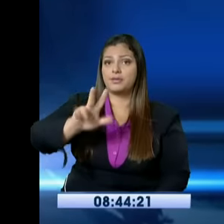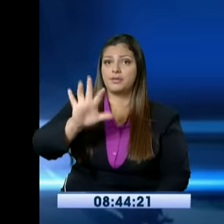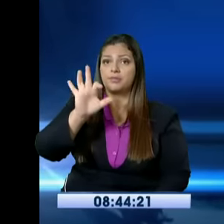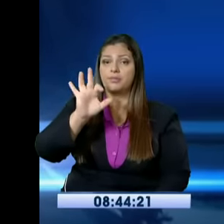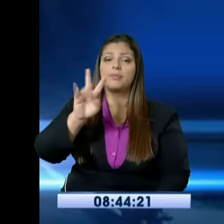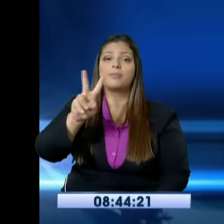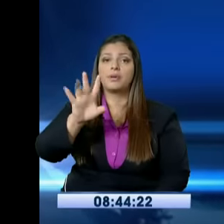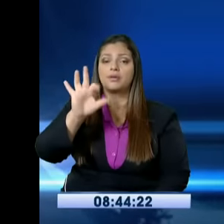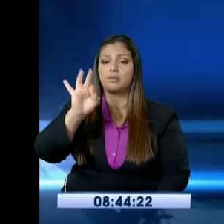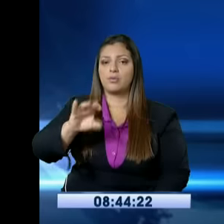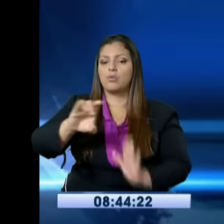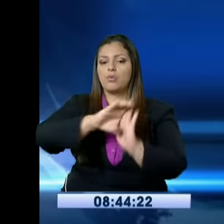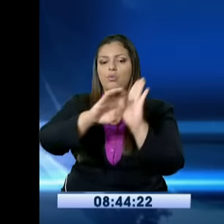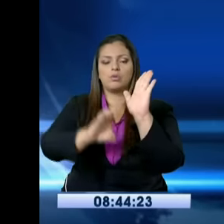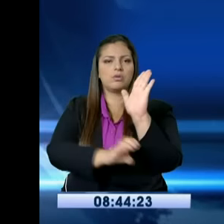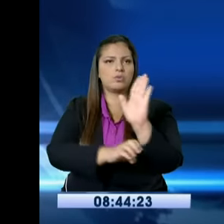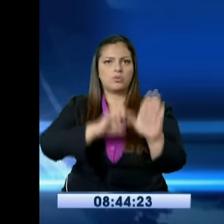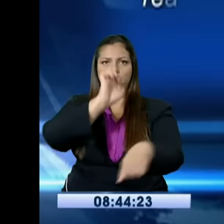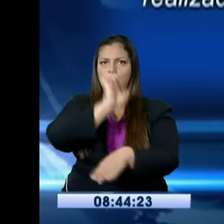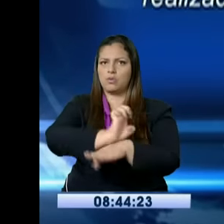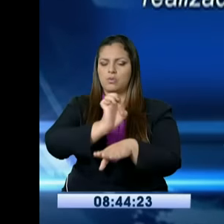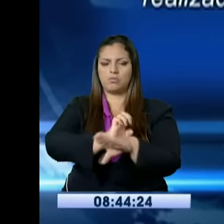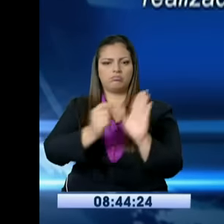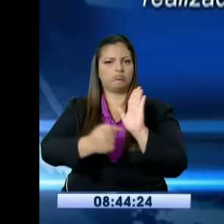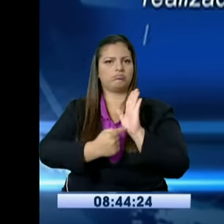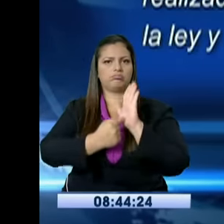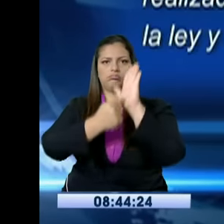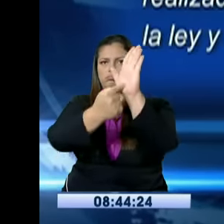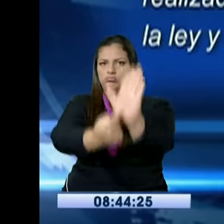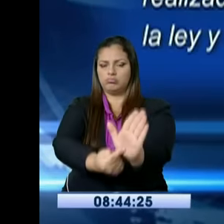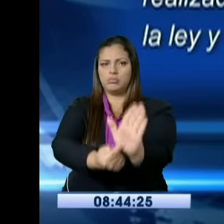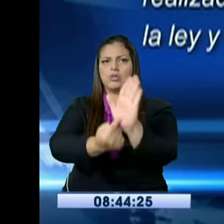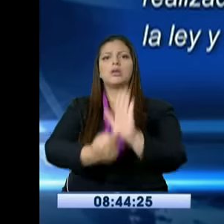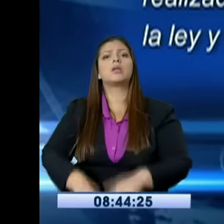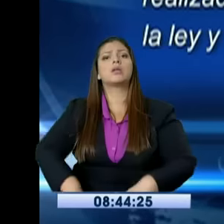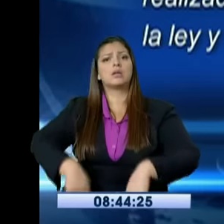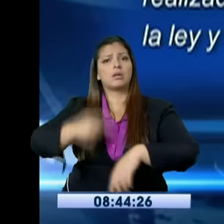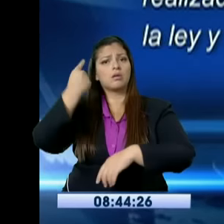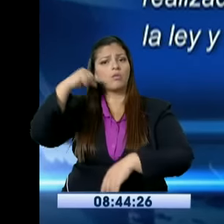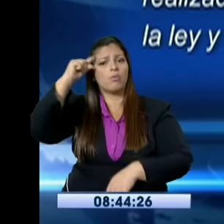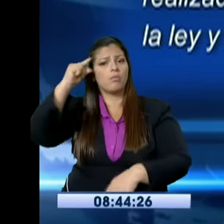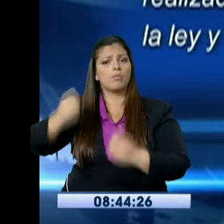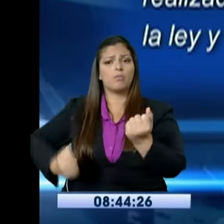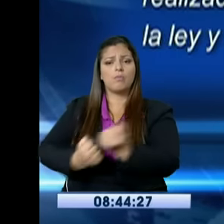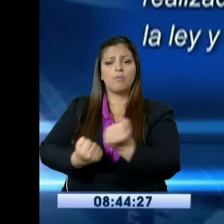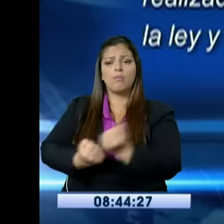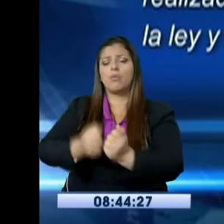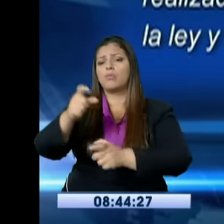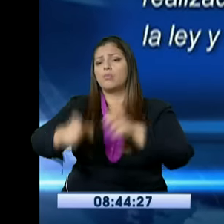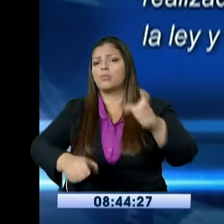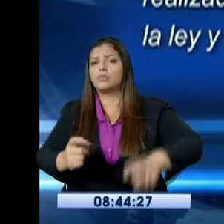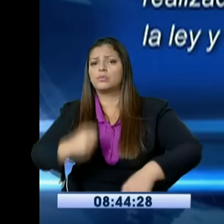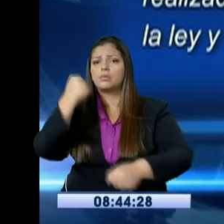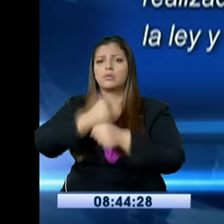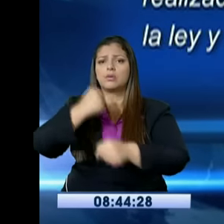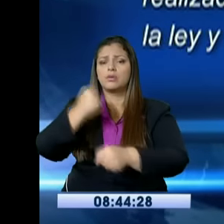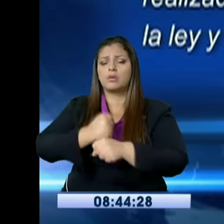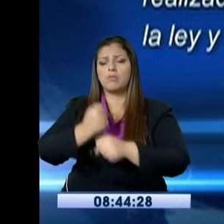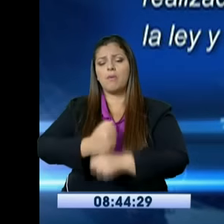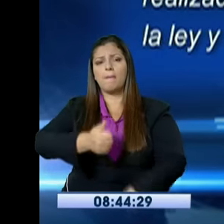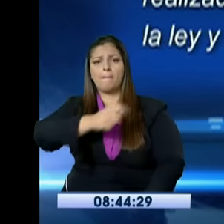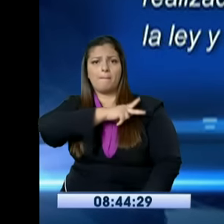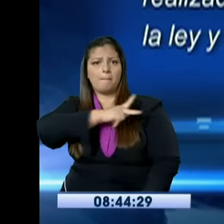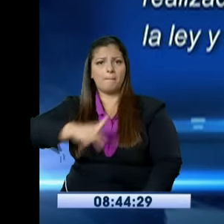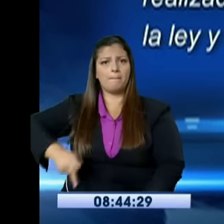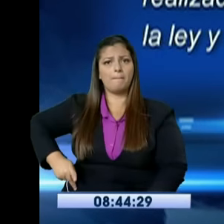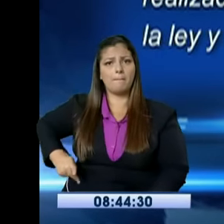de la República del Ecuador señala que el Estado reconocerá y protegerá el trabajo autónomo y por cuenta propia realizado en espacios